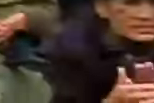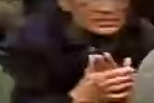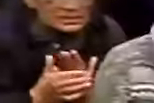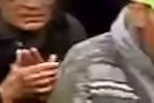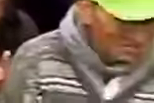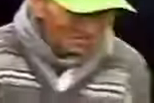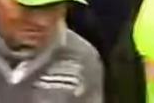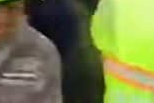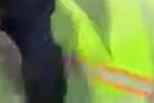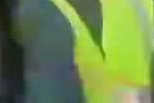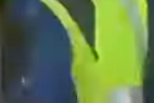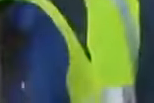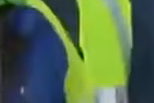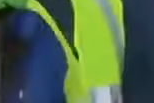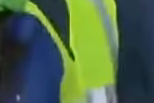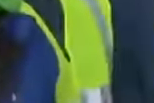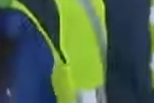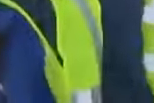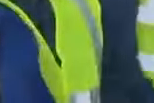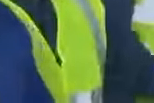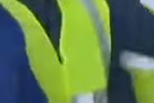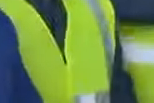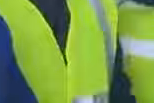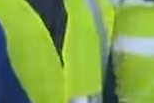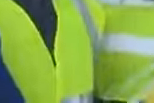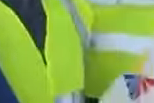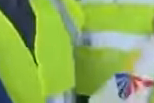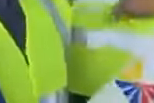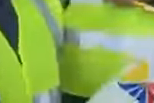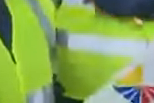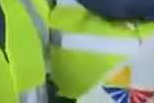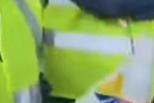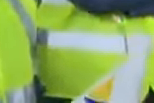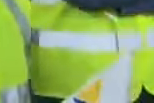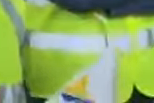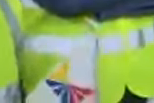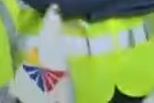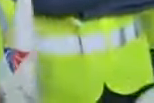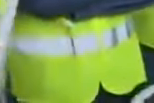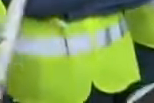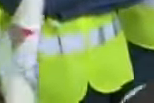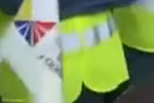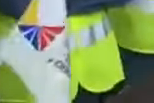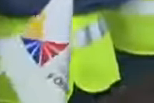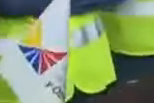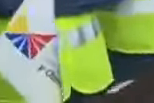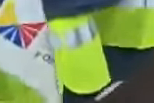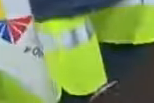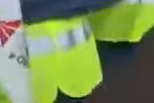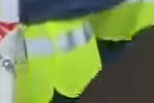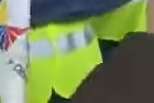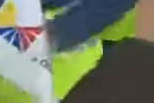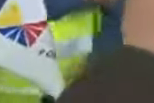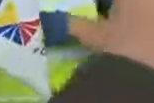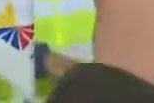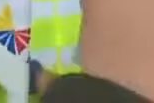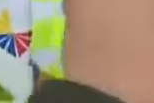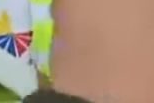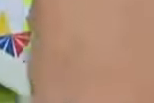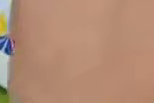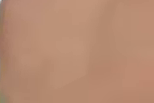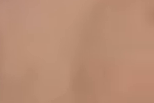sangre y enees el dolor comoo me